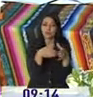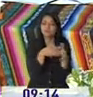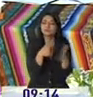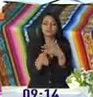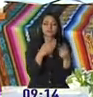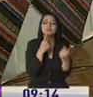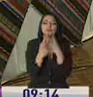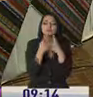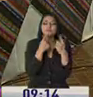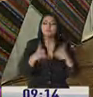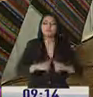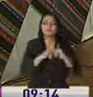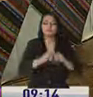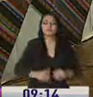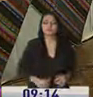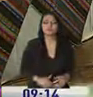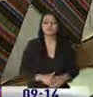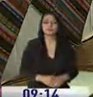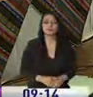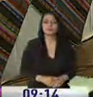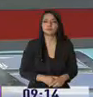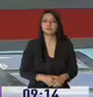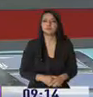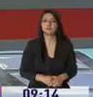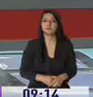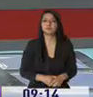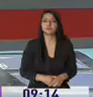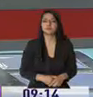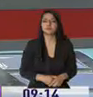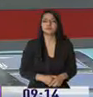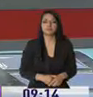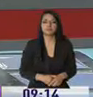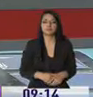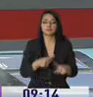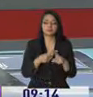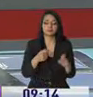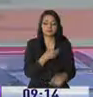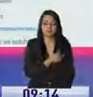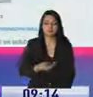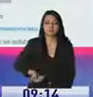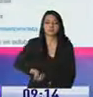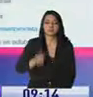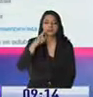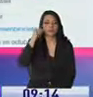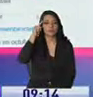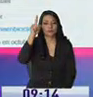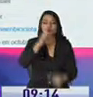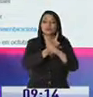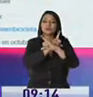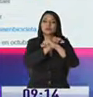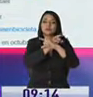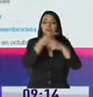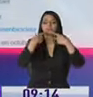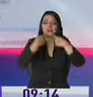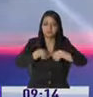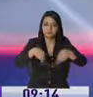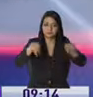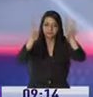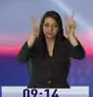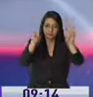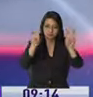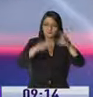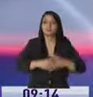seguirán. En Quito informó Andrea Urbe. El expresidente Rafael Correa en su cuenta de Twitter mencionó: entrega